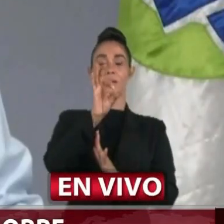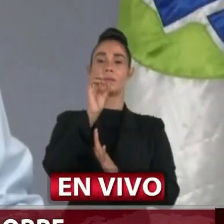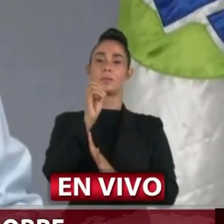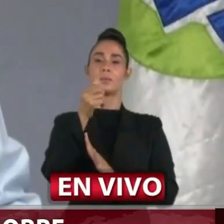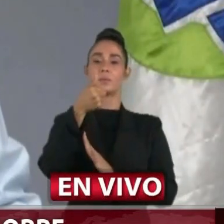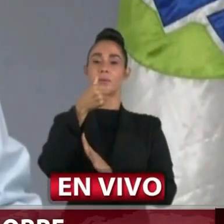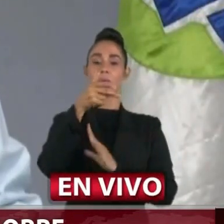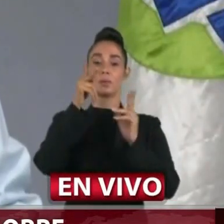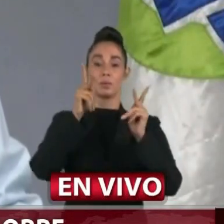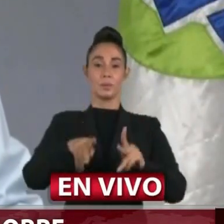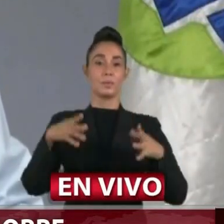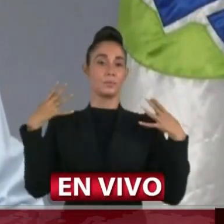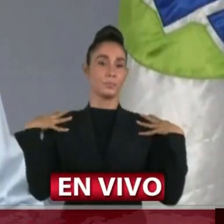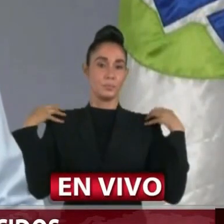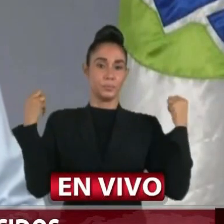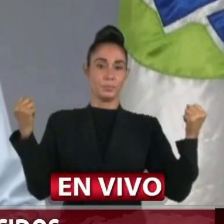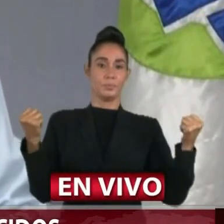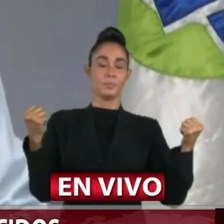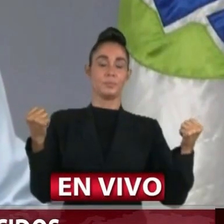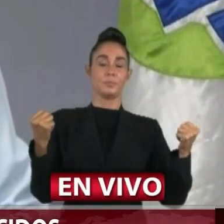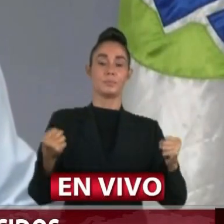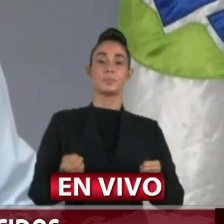910 recuperados,